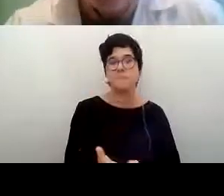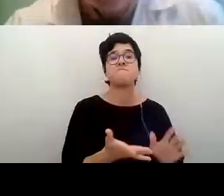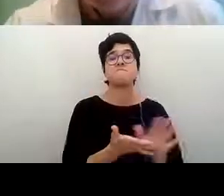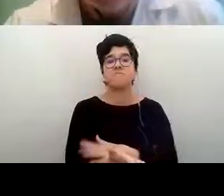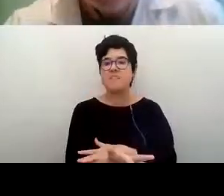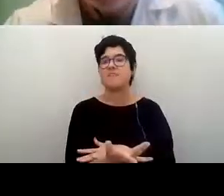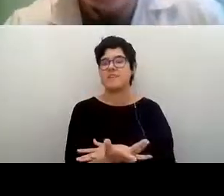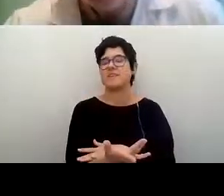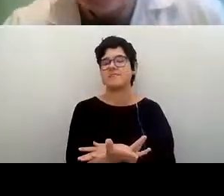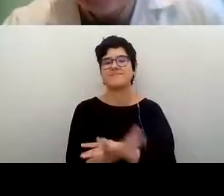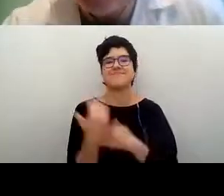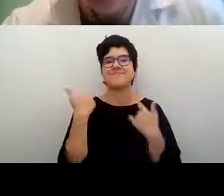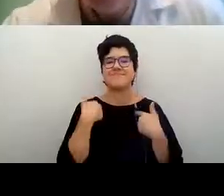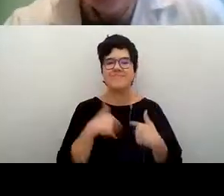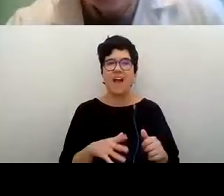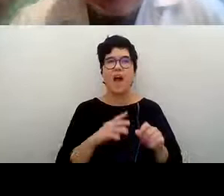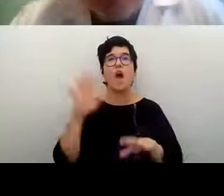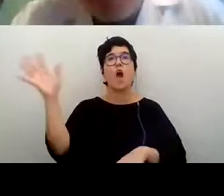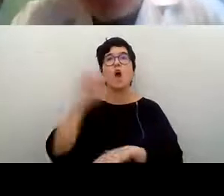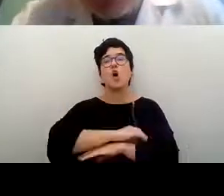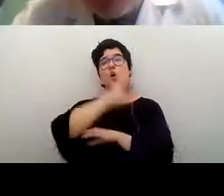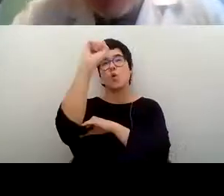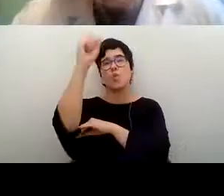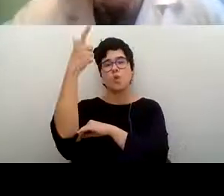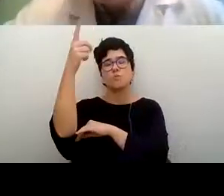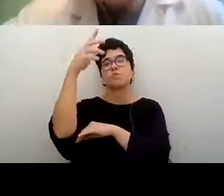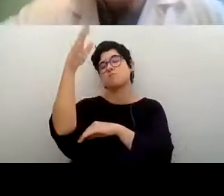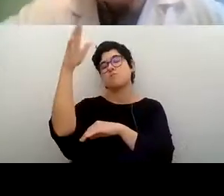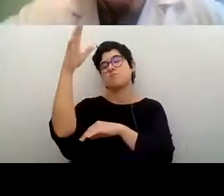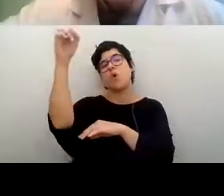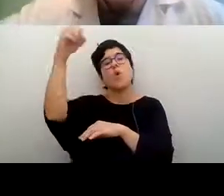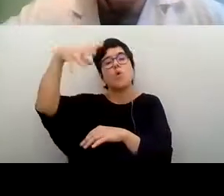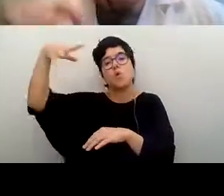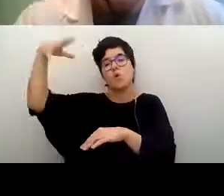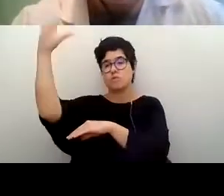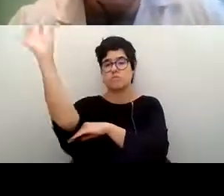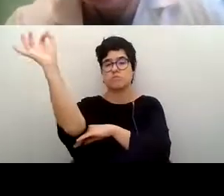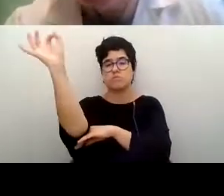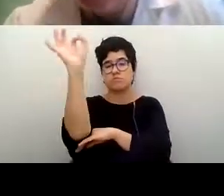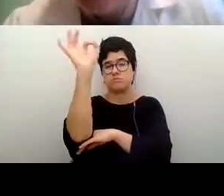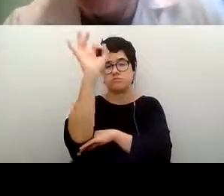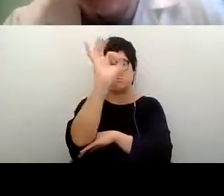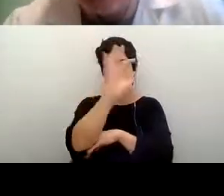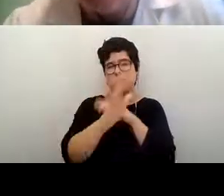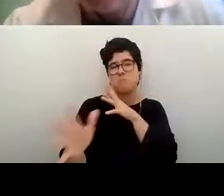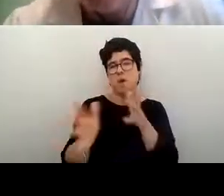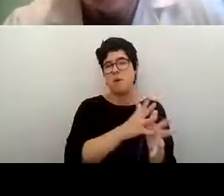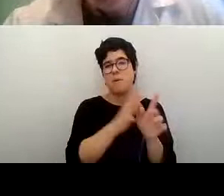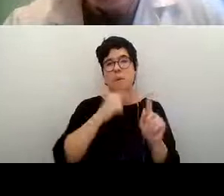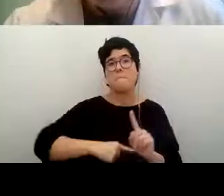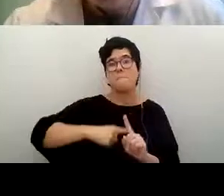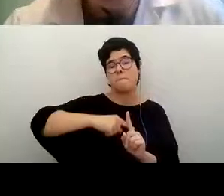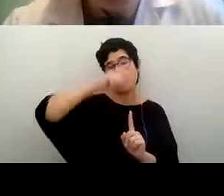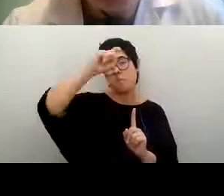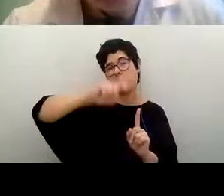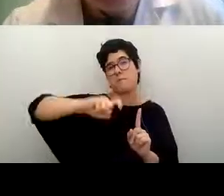la intensidad de la luz en el ambiente, tiene un pico máximo a las 2, 3 de la madrugada y